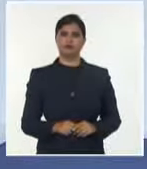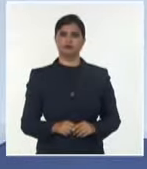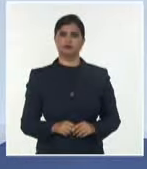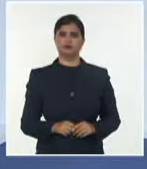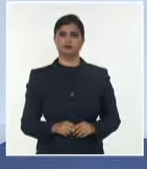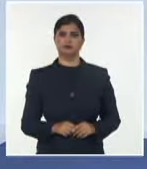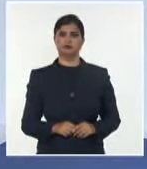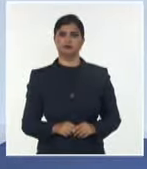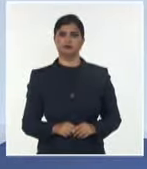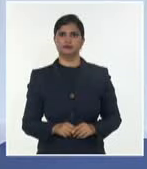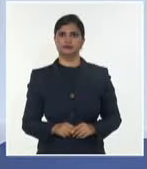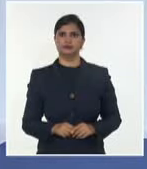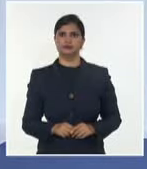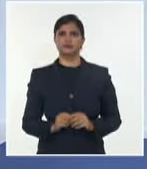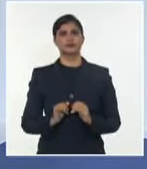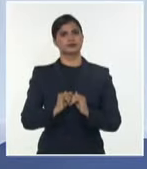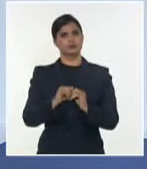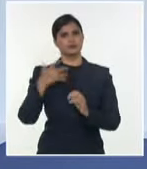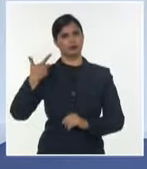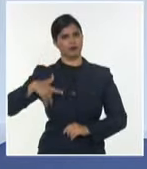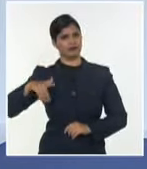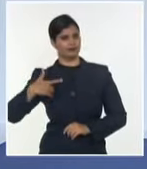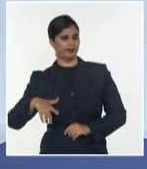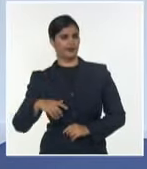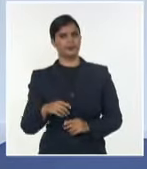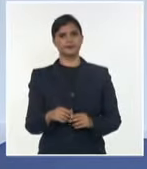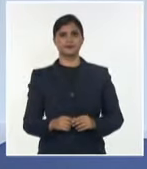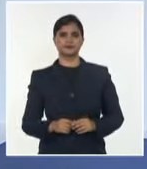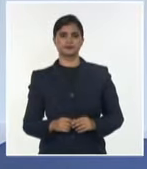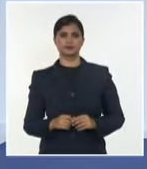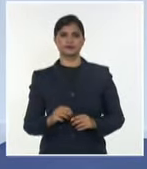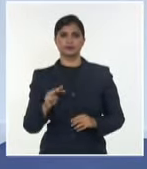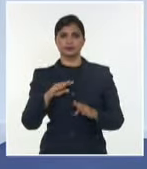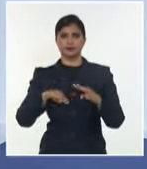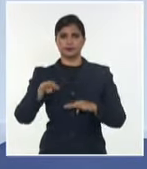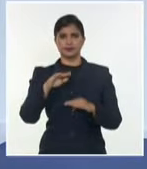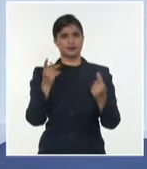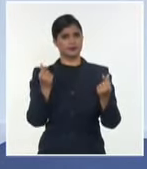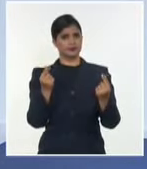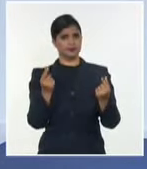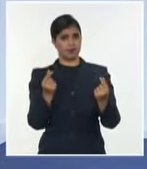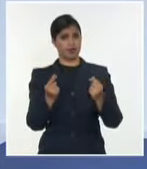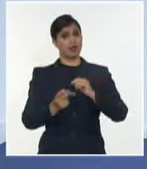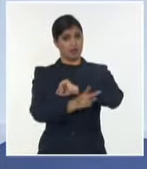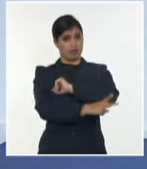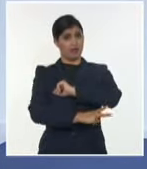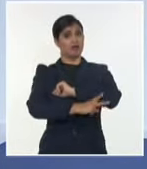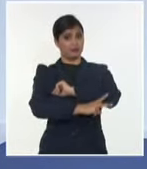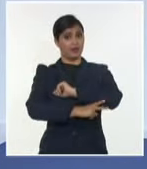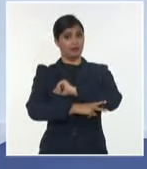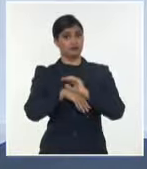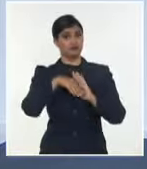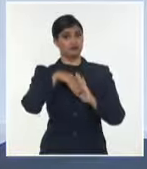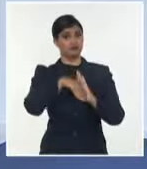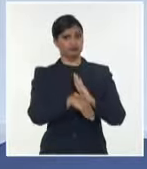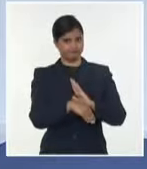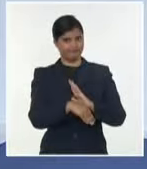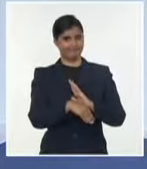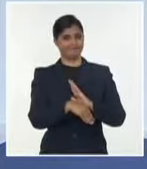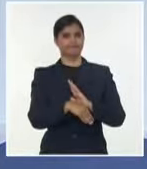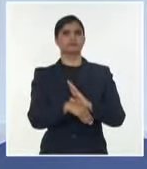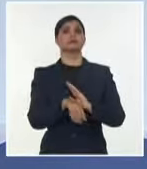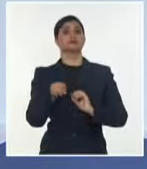Y pasamos ahora a Argentina. El Ministerio de Economía del gobierno de ese país sufrió la primera baja desde el inicio de la gestión de